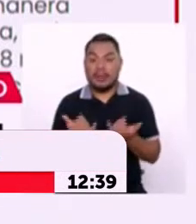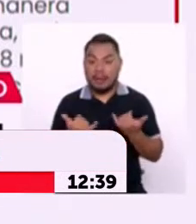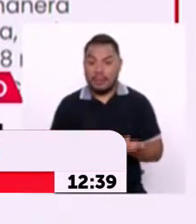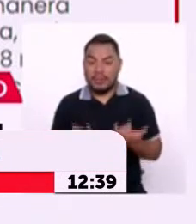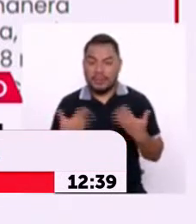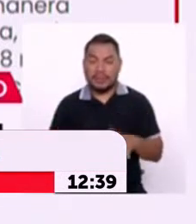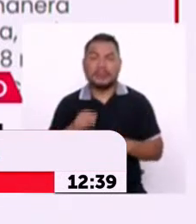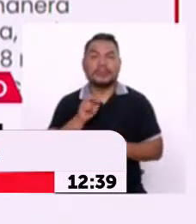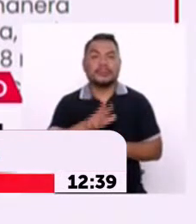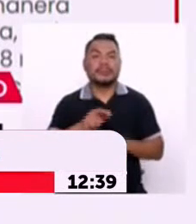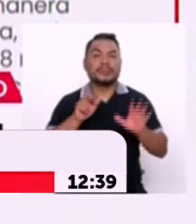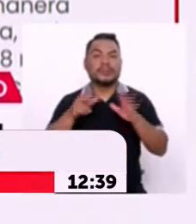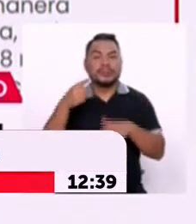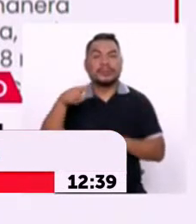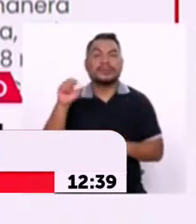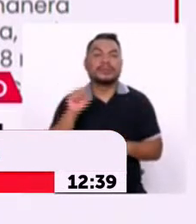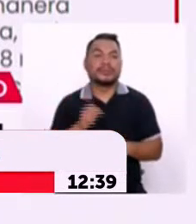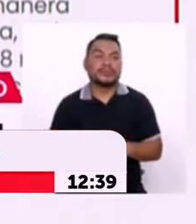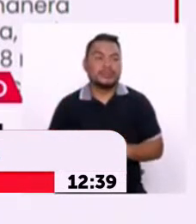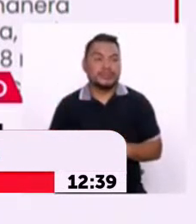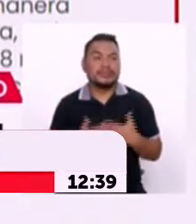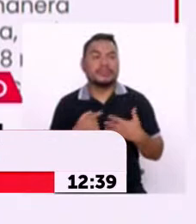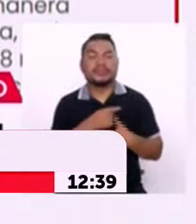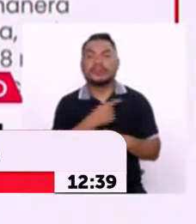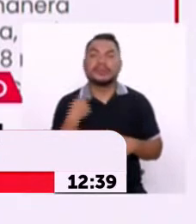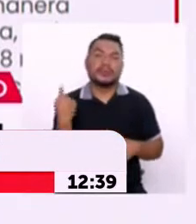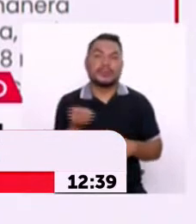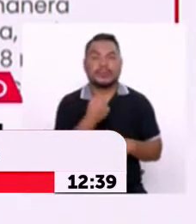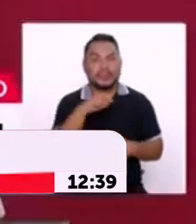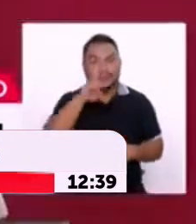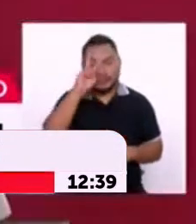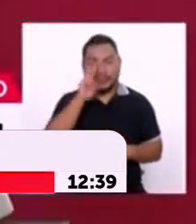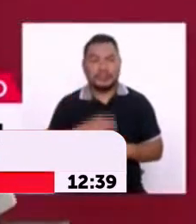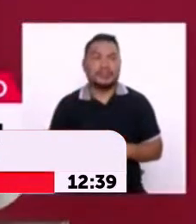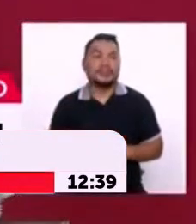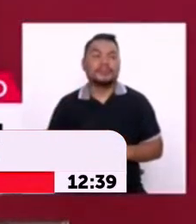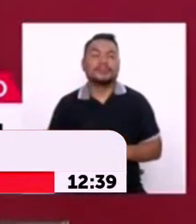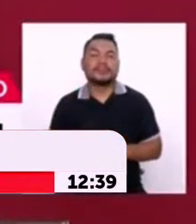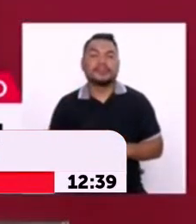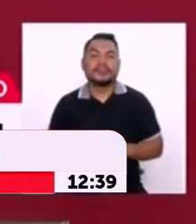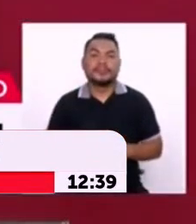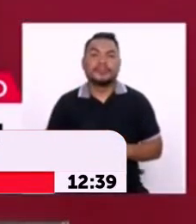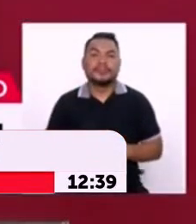más de 38 millones de soles a nivel nacional.